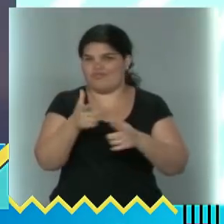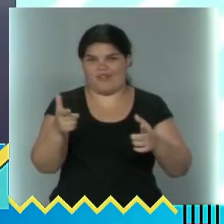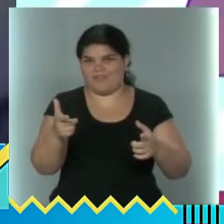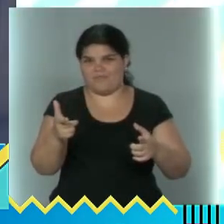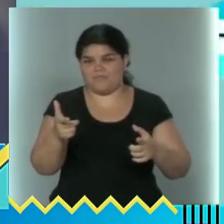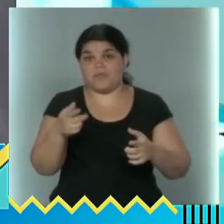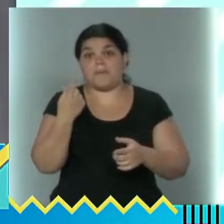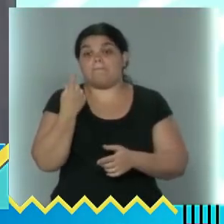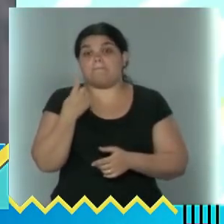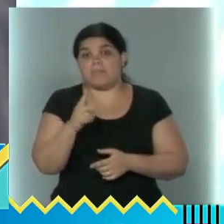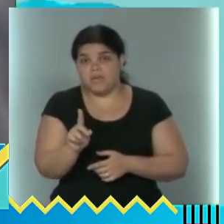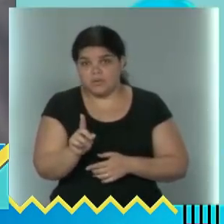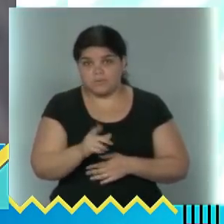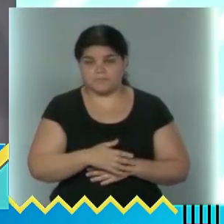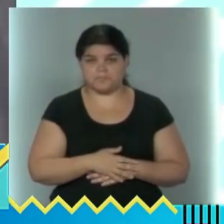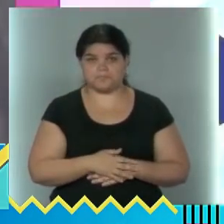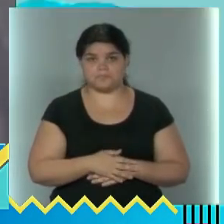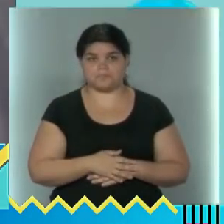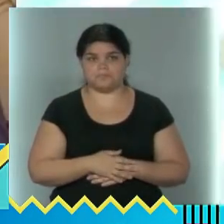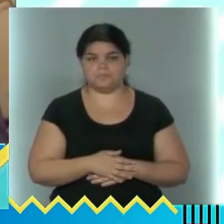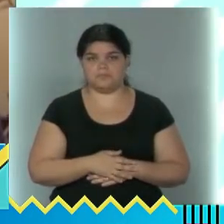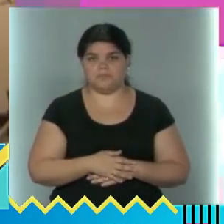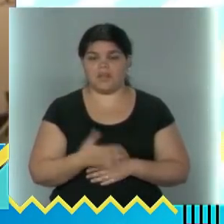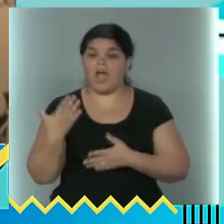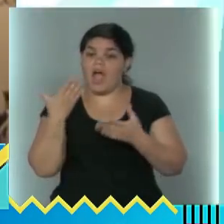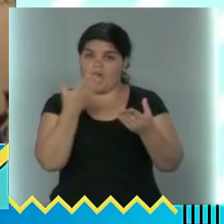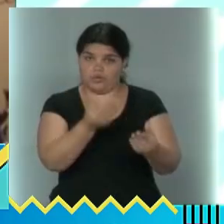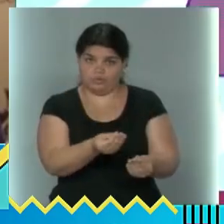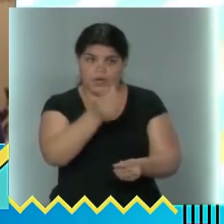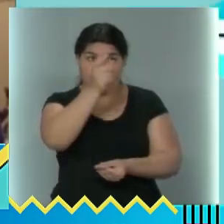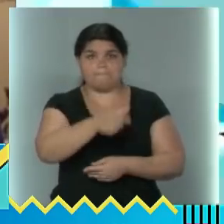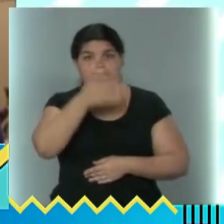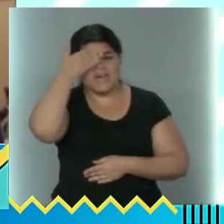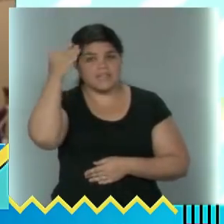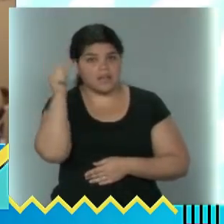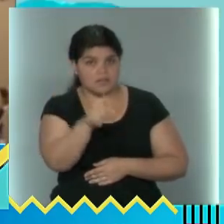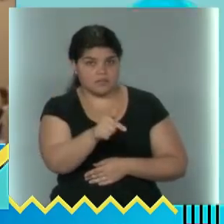Pero hace que el paciente, llega un momento en la etapa del paciente que